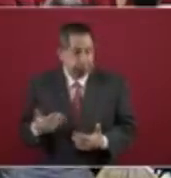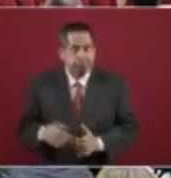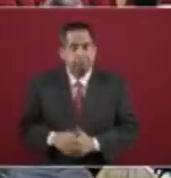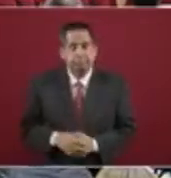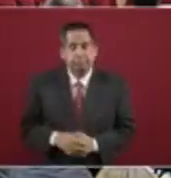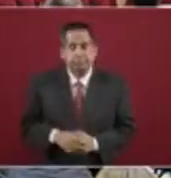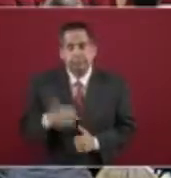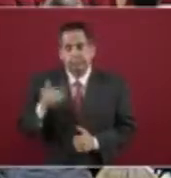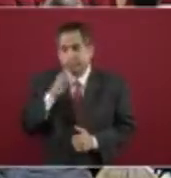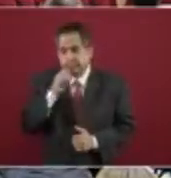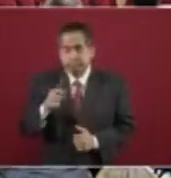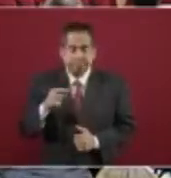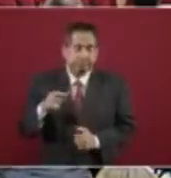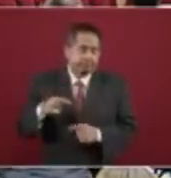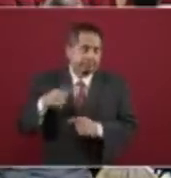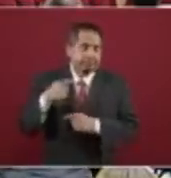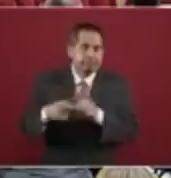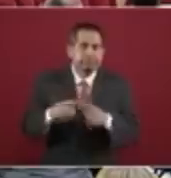Y se nos…